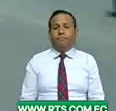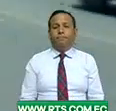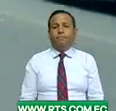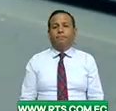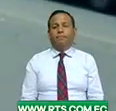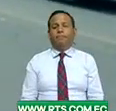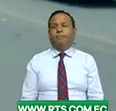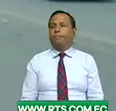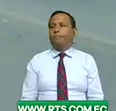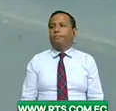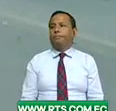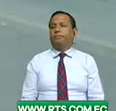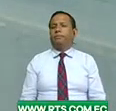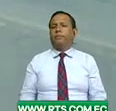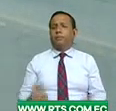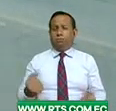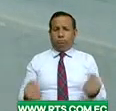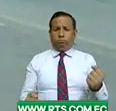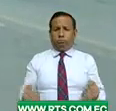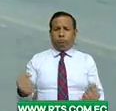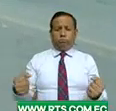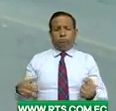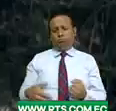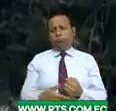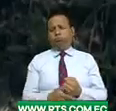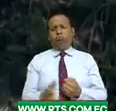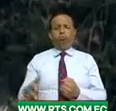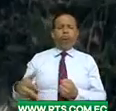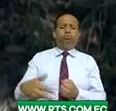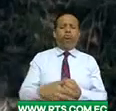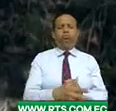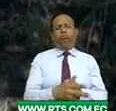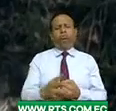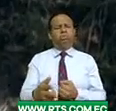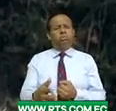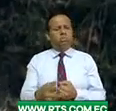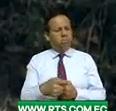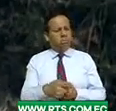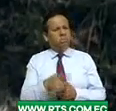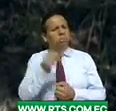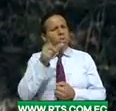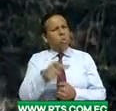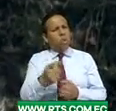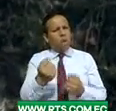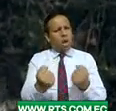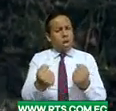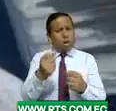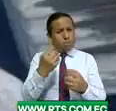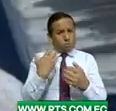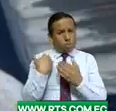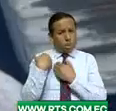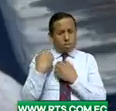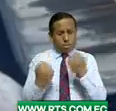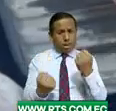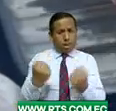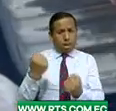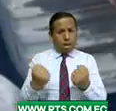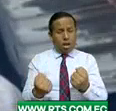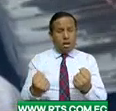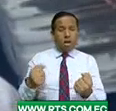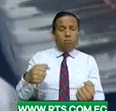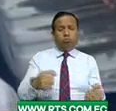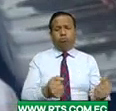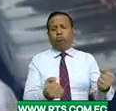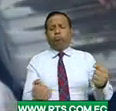El largo viaje terminó abruptamente. Todavía no está claro qué le pasó al conductor del camión, que perdió pista, cayó a la cuneta y terminó volcado